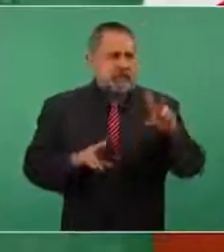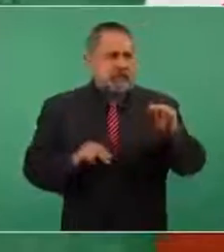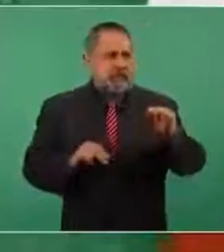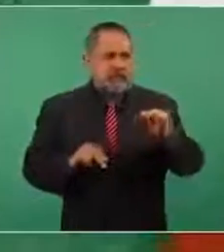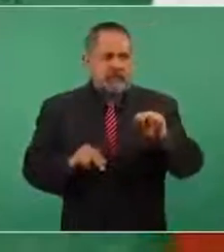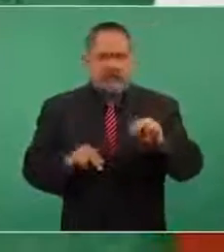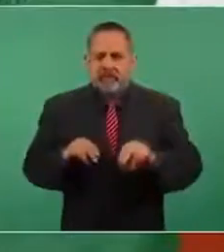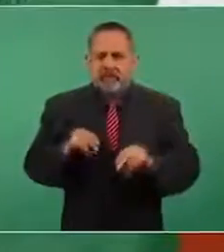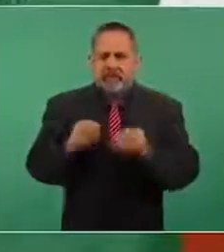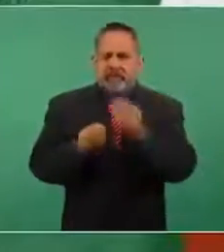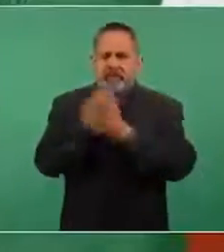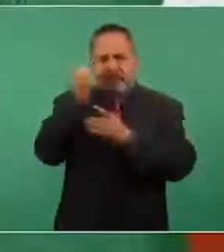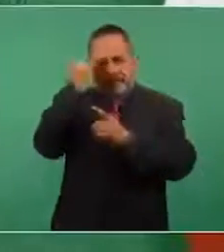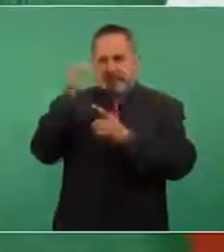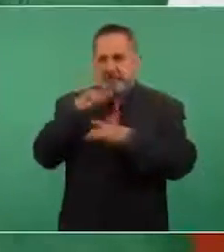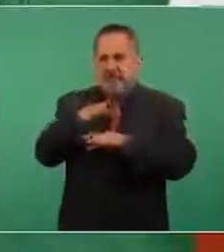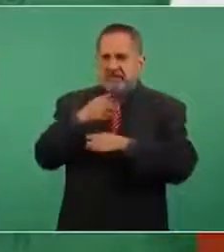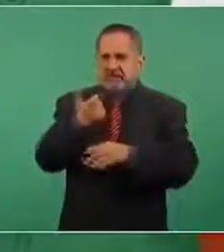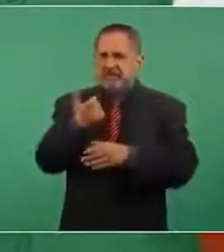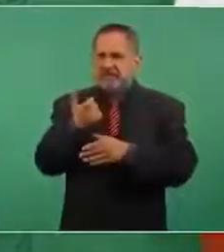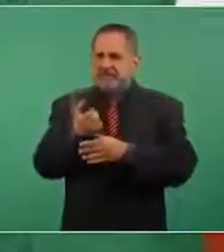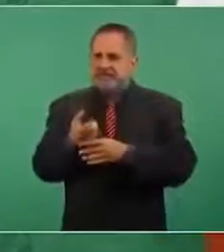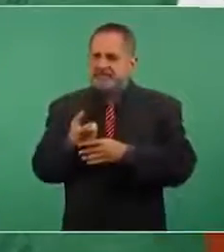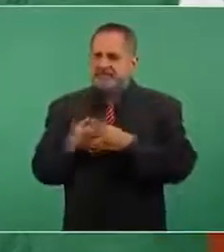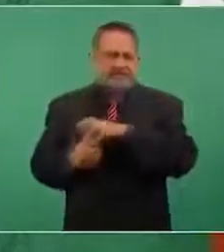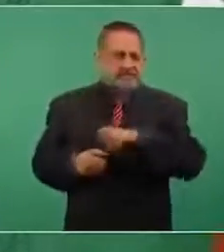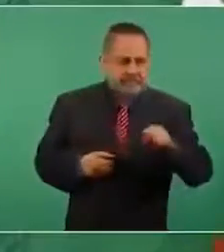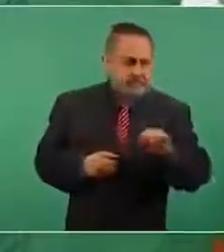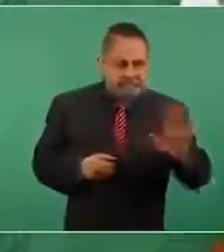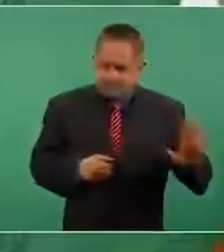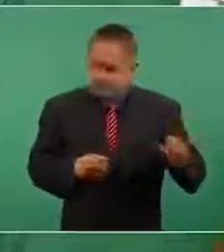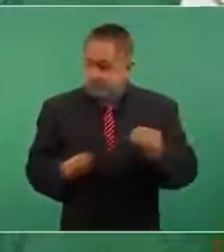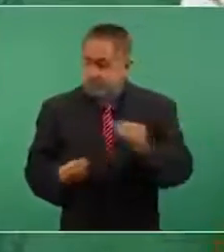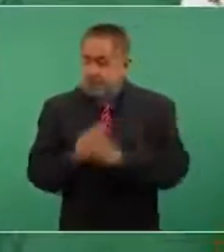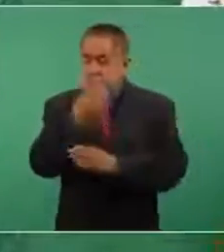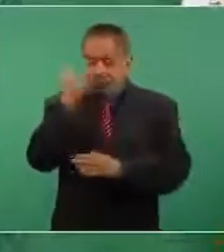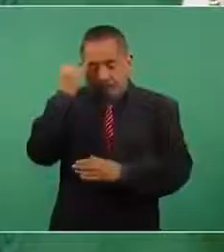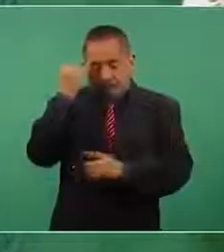realidad económica, es la nueva realidad política.